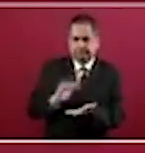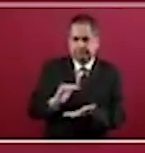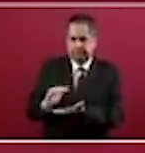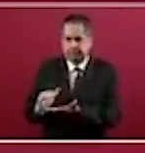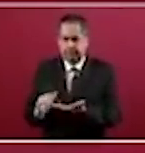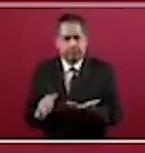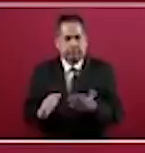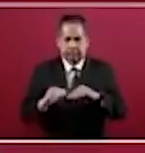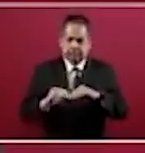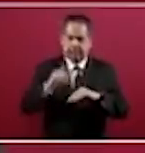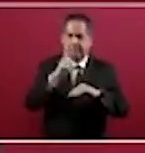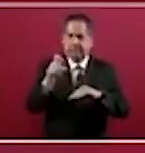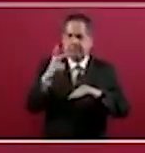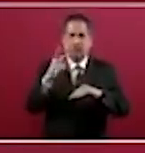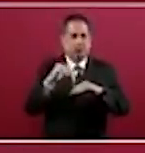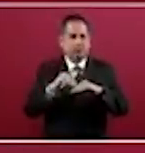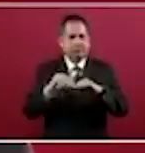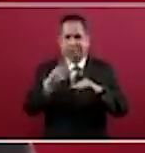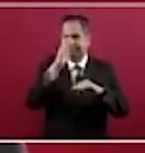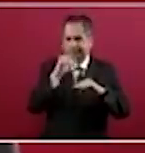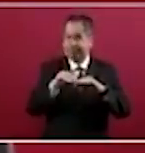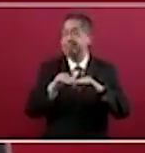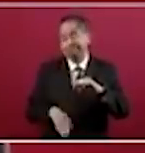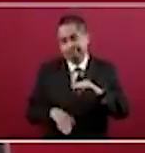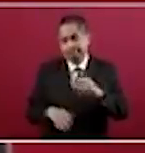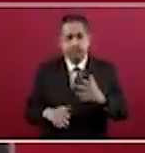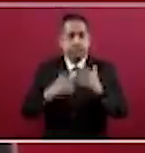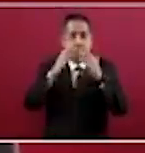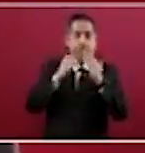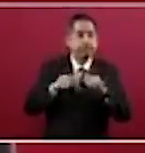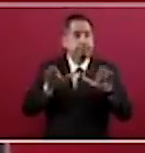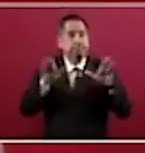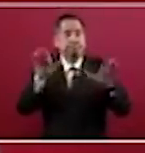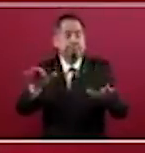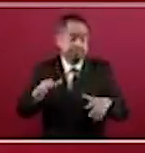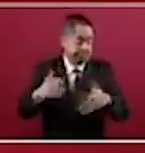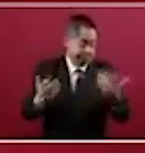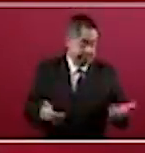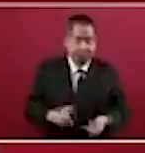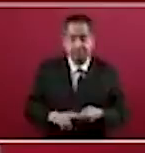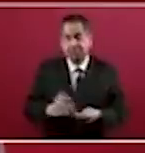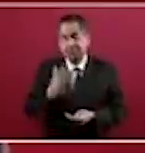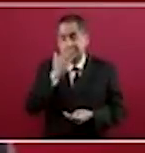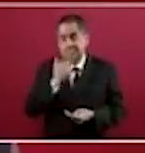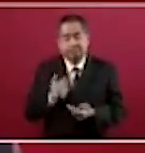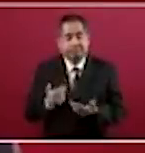puede ganar más de 108 mil, como ya no hay aviones, como ya no hay